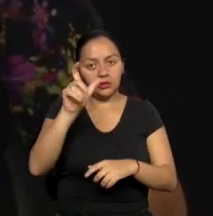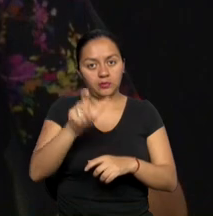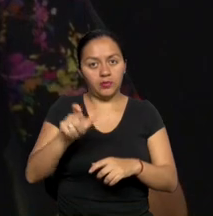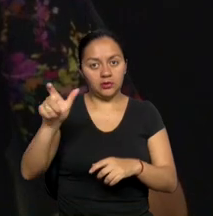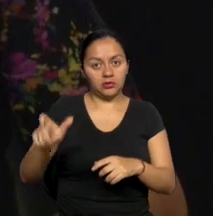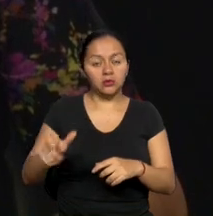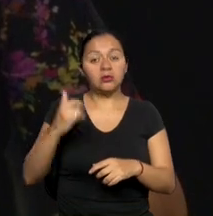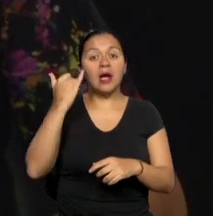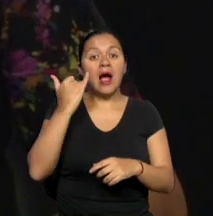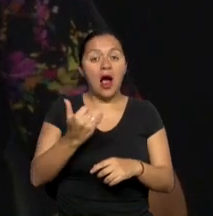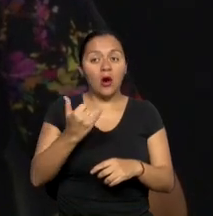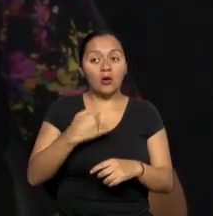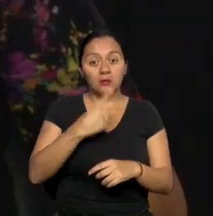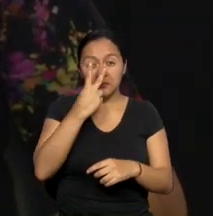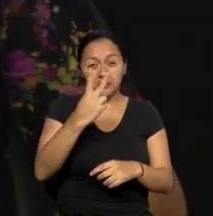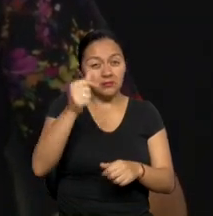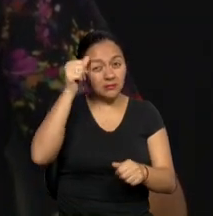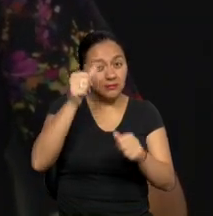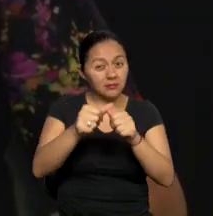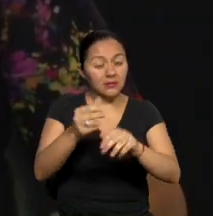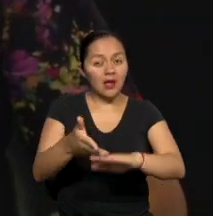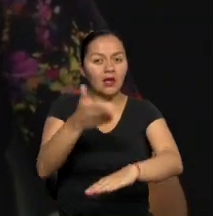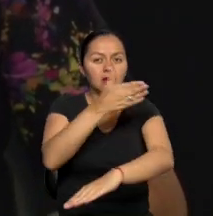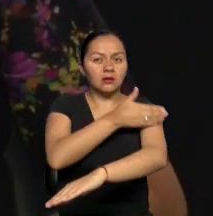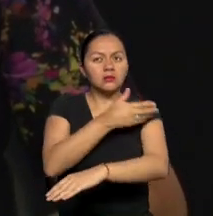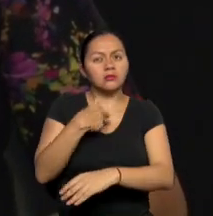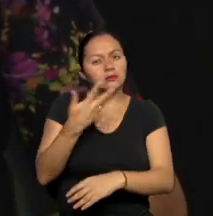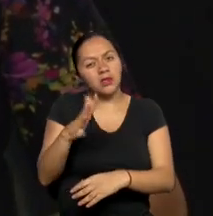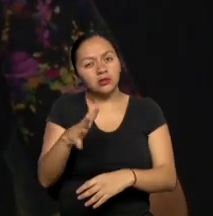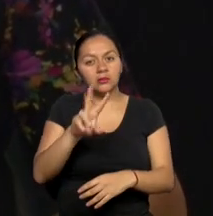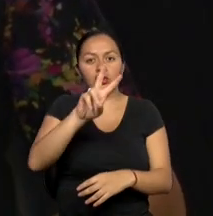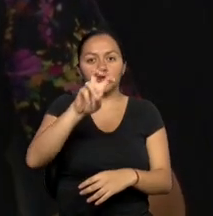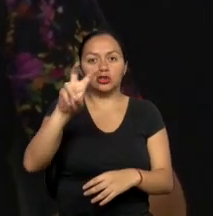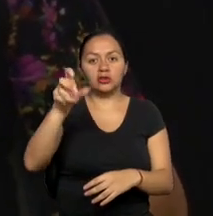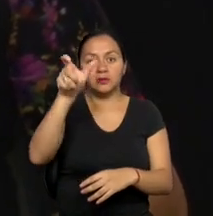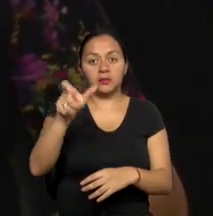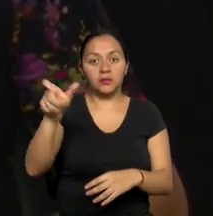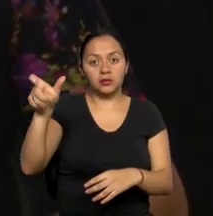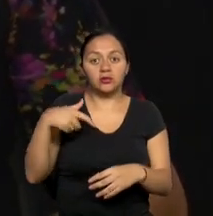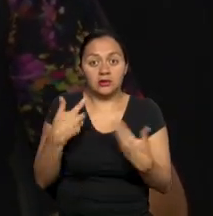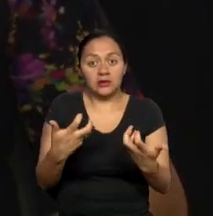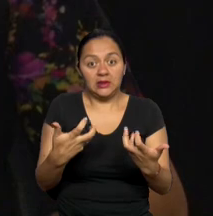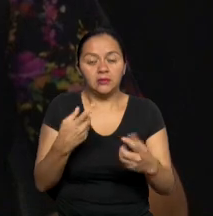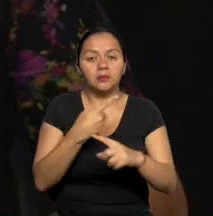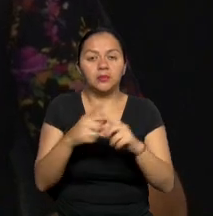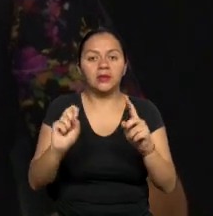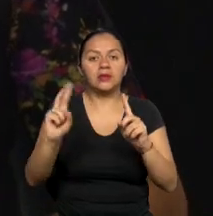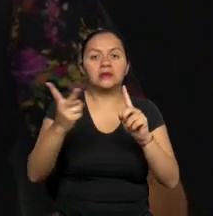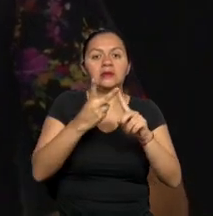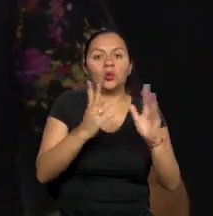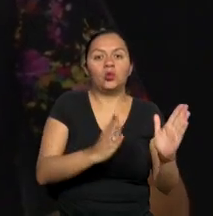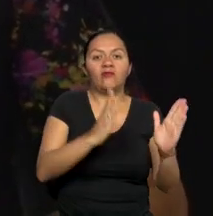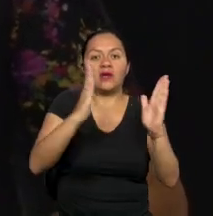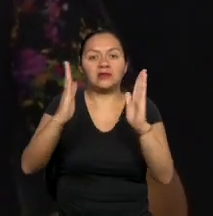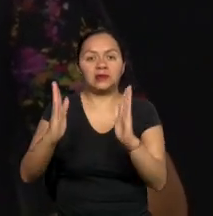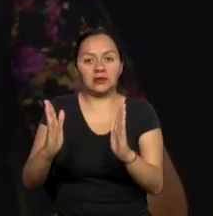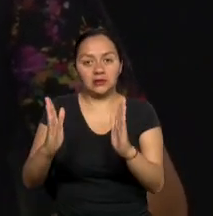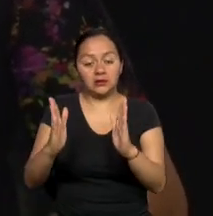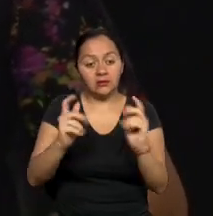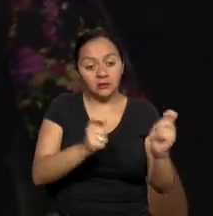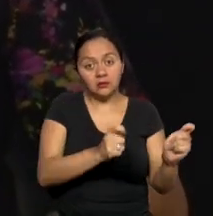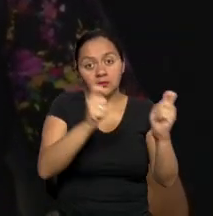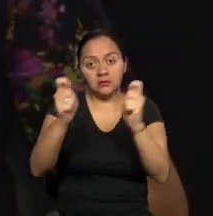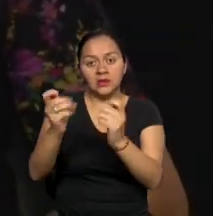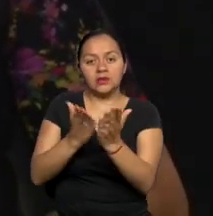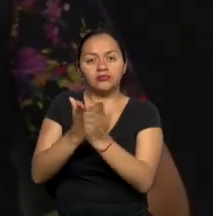Nosotros preveíamos, y ustedes lo recuerdan, más de 200 personas interesadas para llegar a un segundo paso, a la especialización